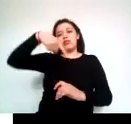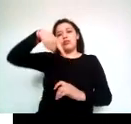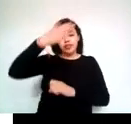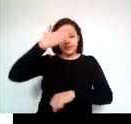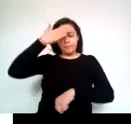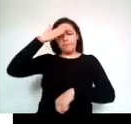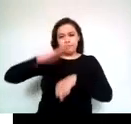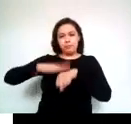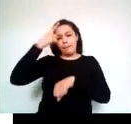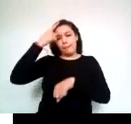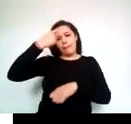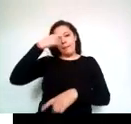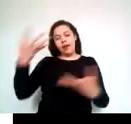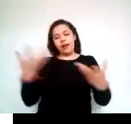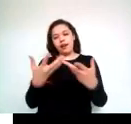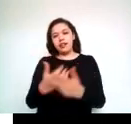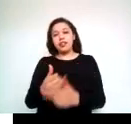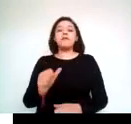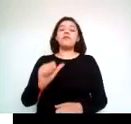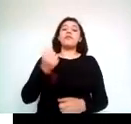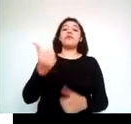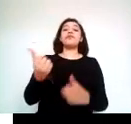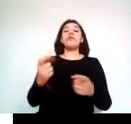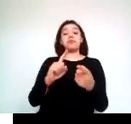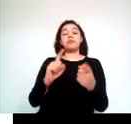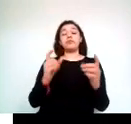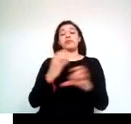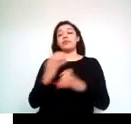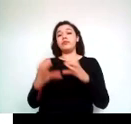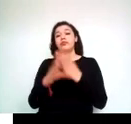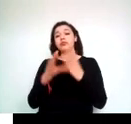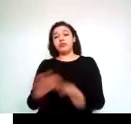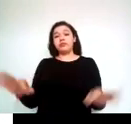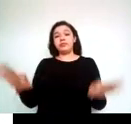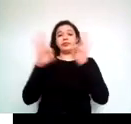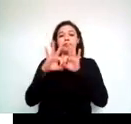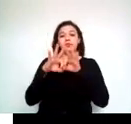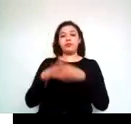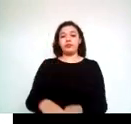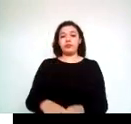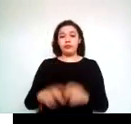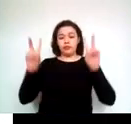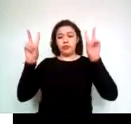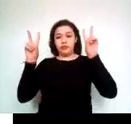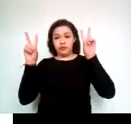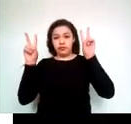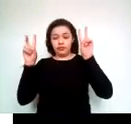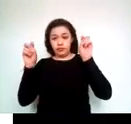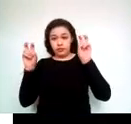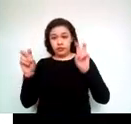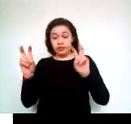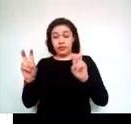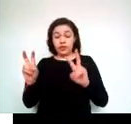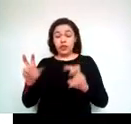para implementarla. Otro punto muy importante que sale en los temas es que no se contempla indemnización a favor